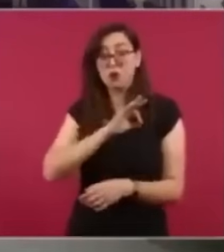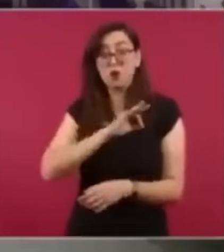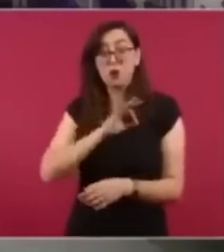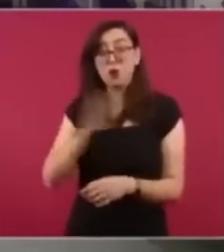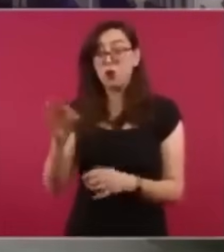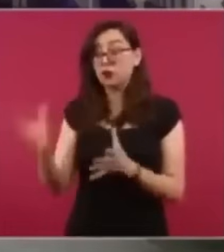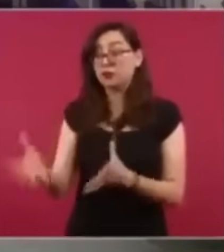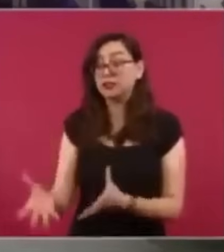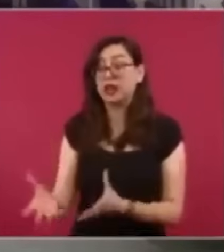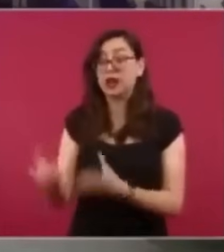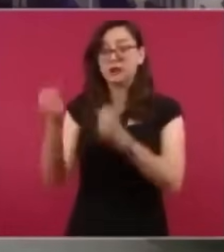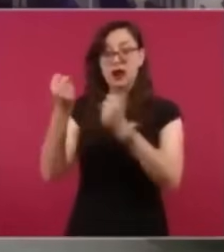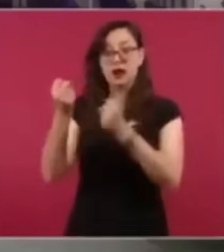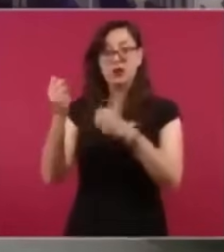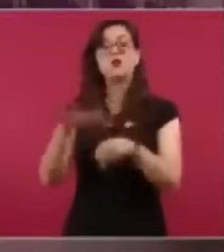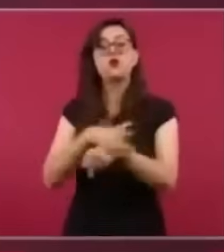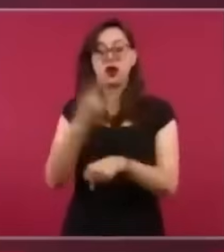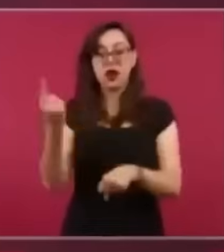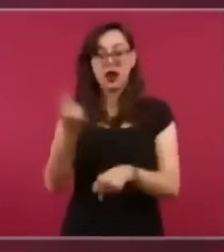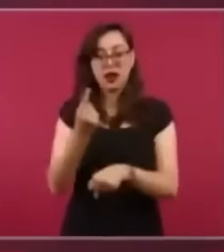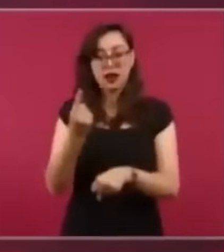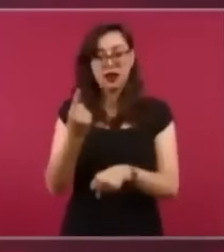de esa manera,